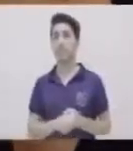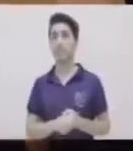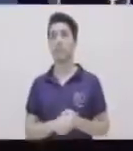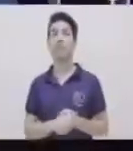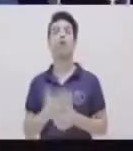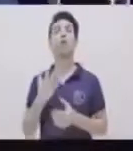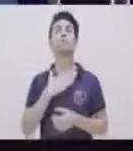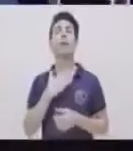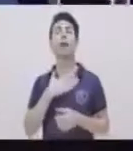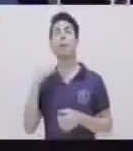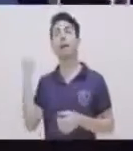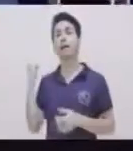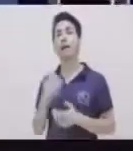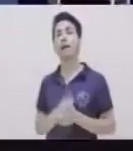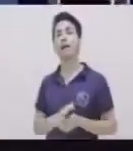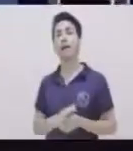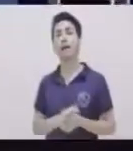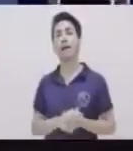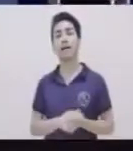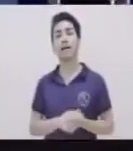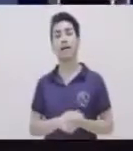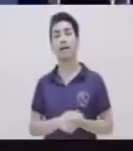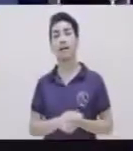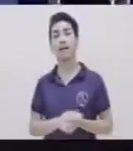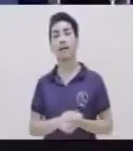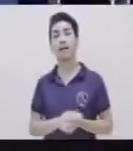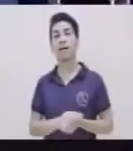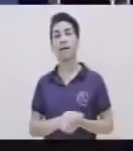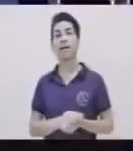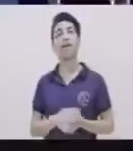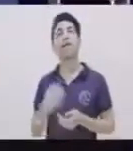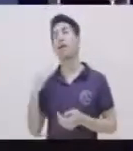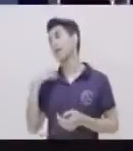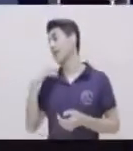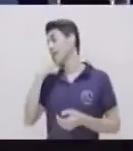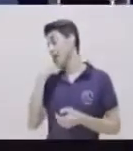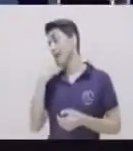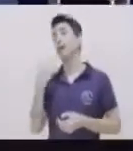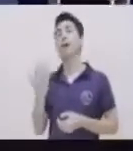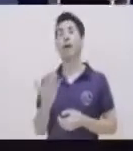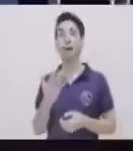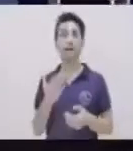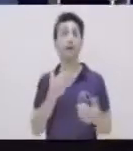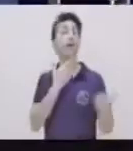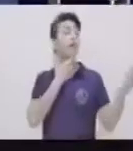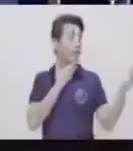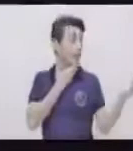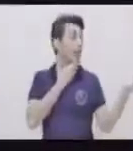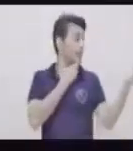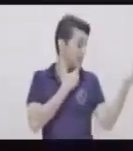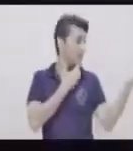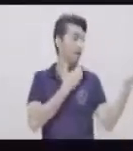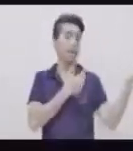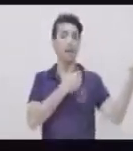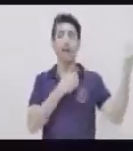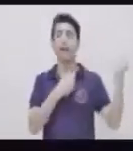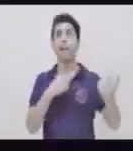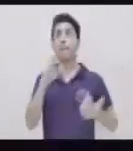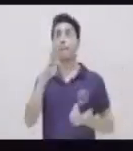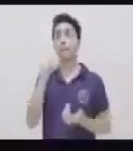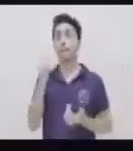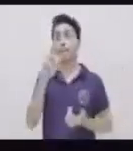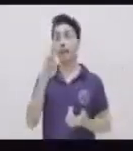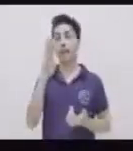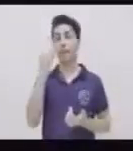negro, la cola era negra, mientras que en este es diferente, no era negro